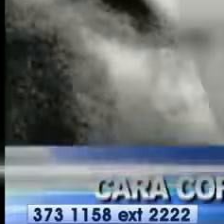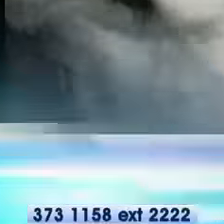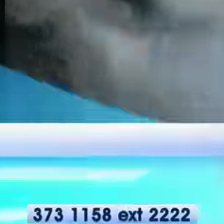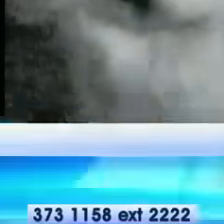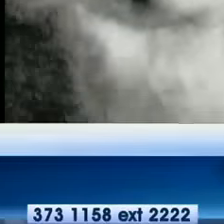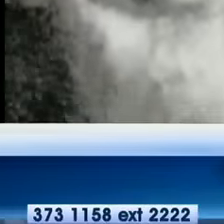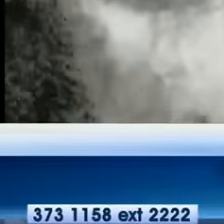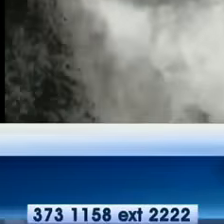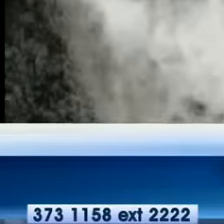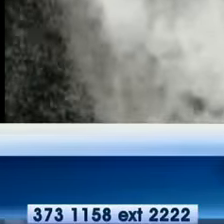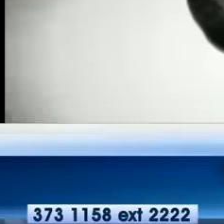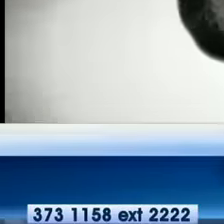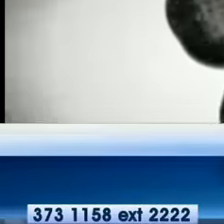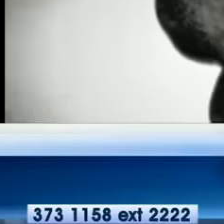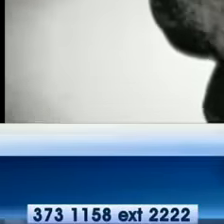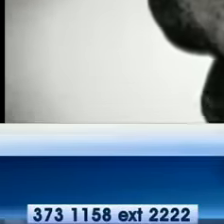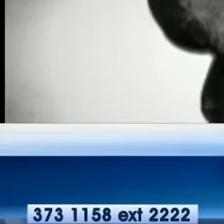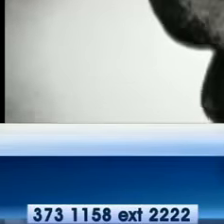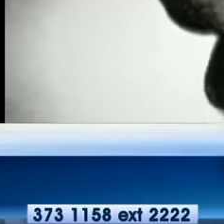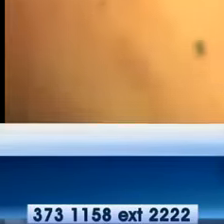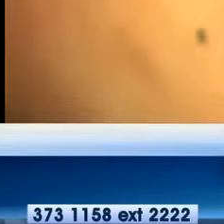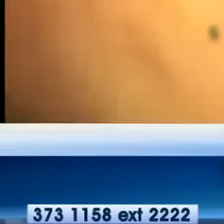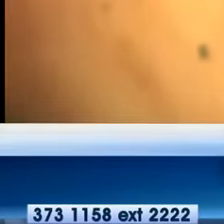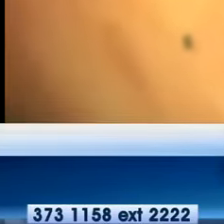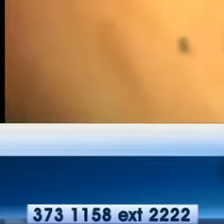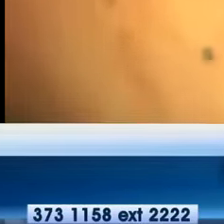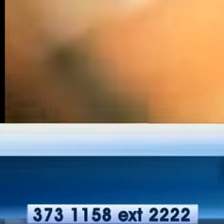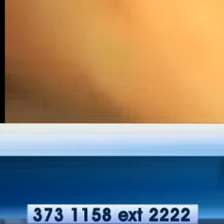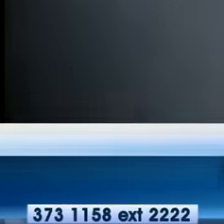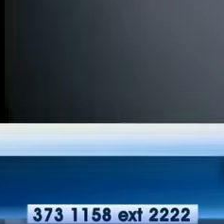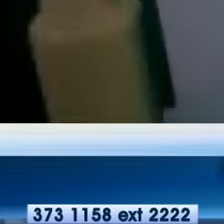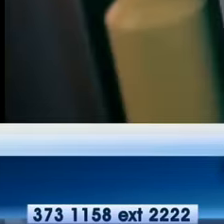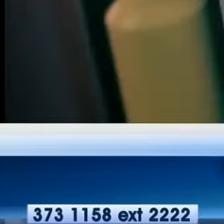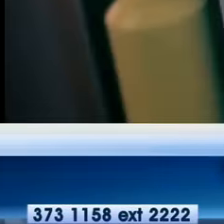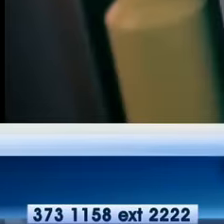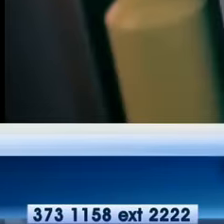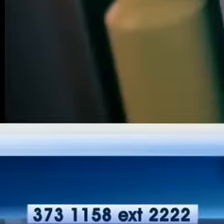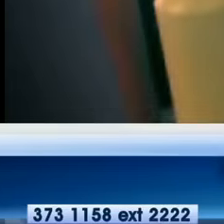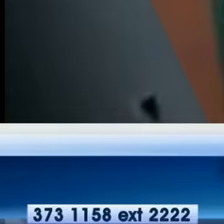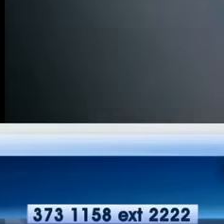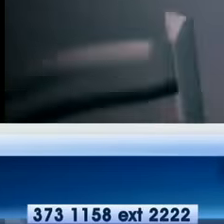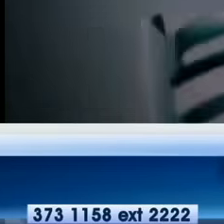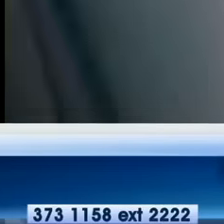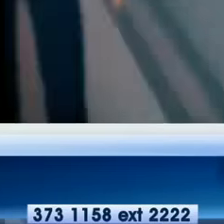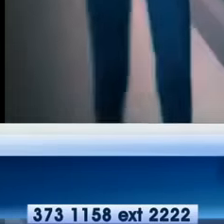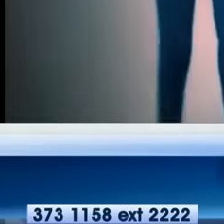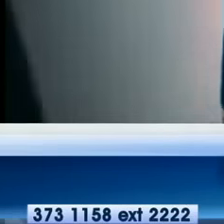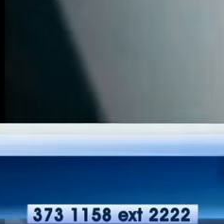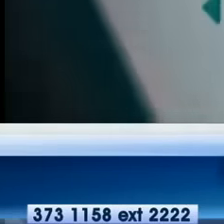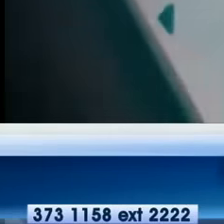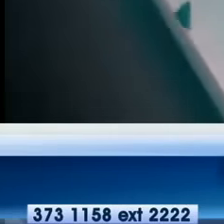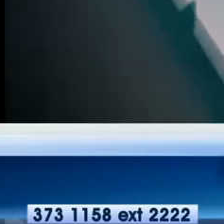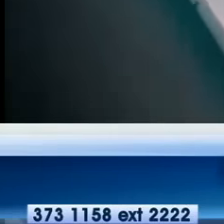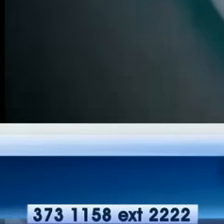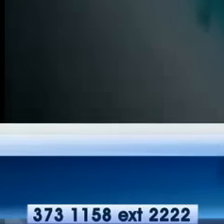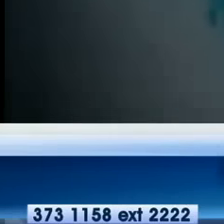Más adelante, joven que quedó con rostro desfigurado por accidente en restaurante pide ayuda y clama por justicia.